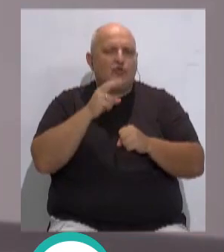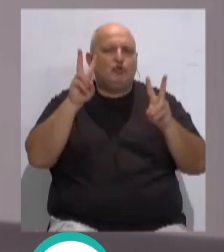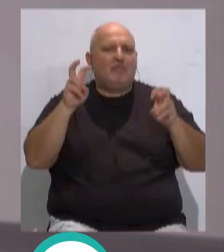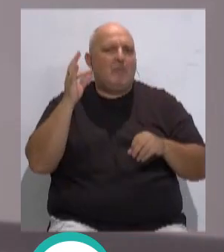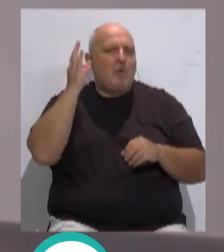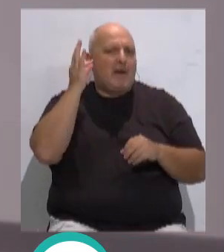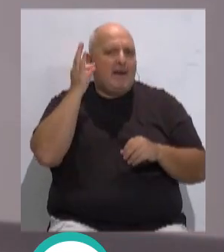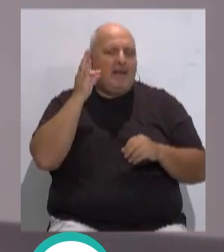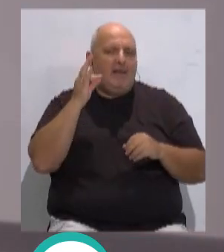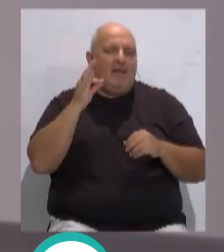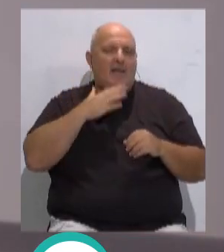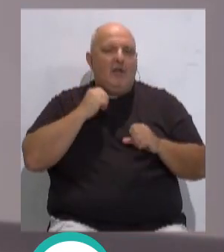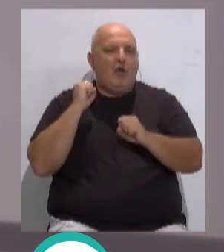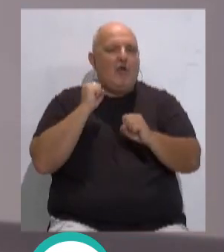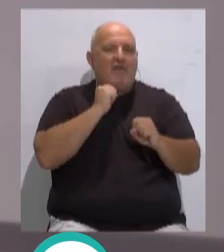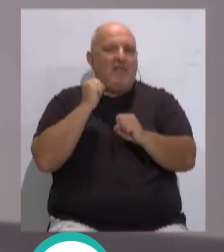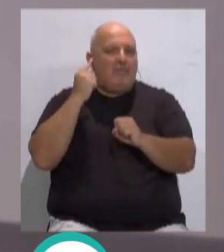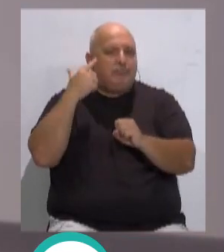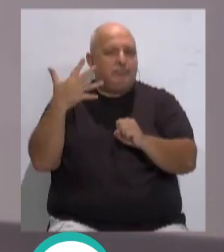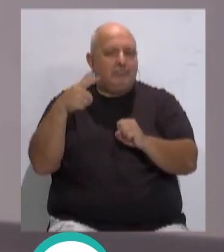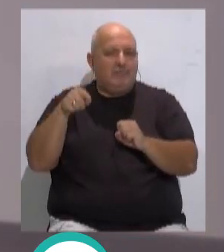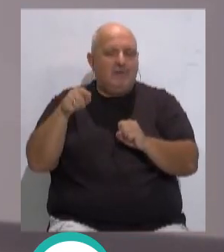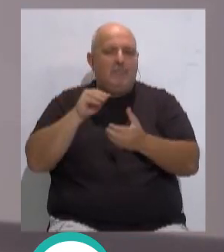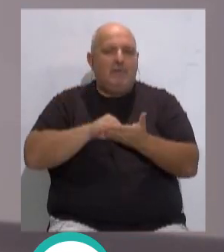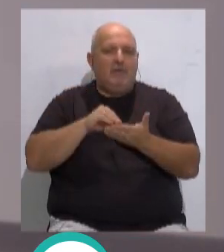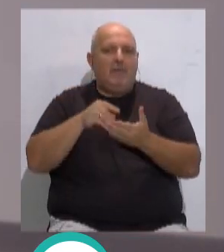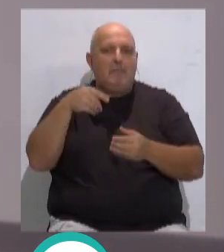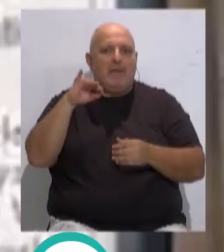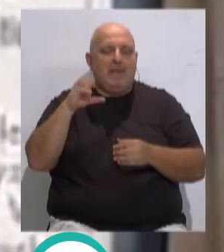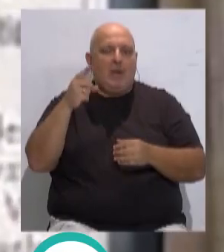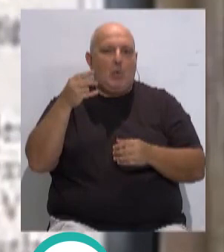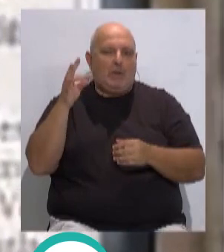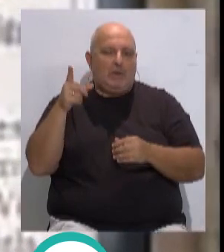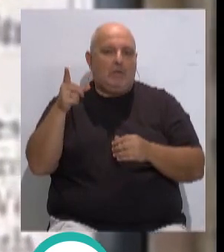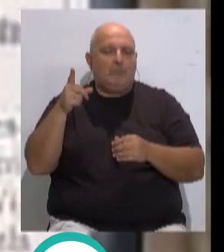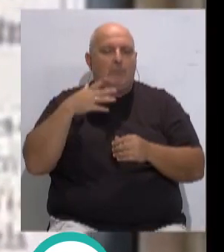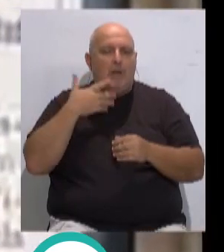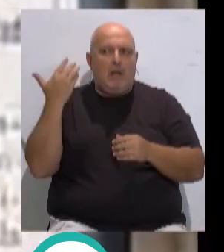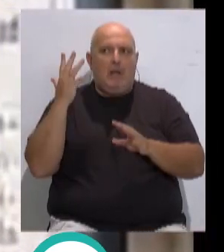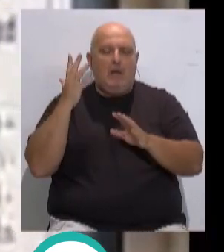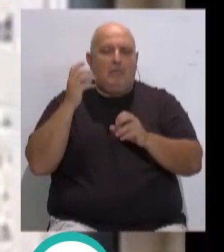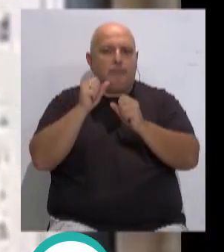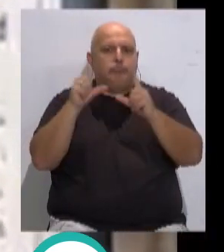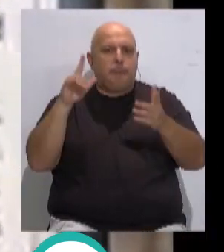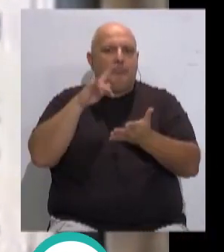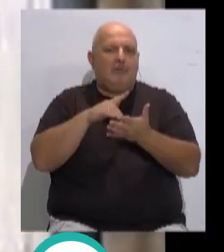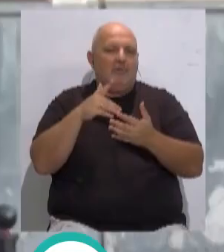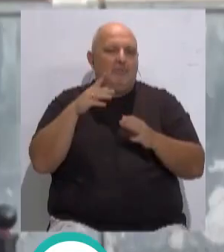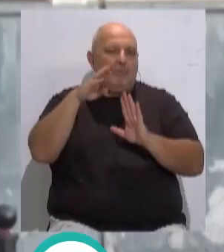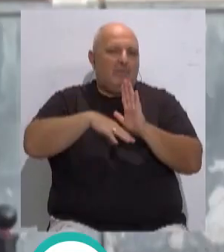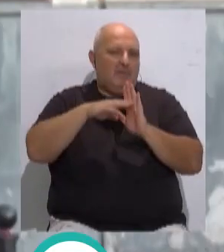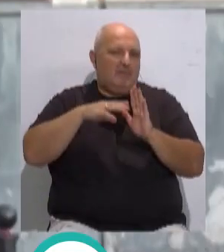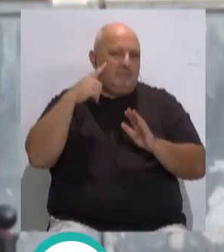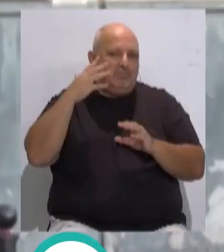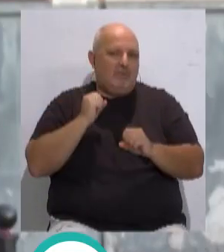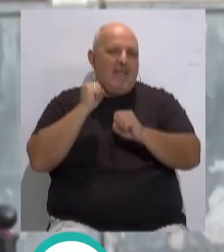las mujeres en la cofradía realizado por la periodista Maite Huguet. El reportaje se emitió en el programa de actualidad